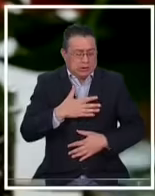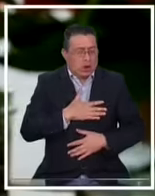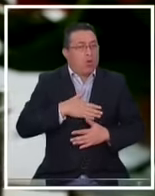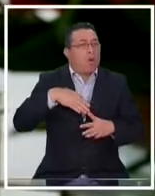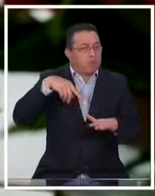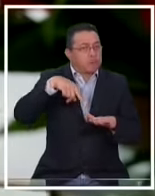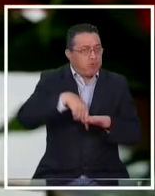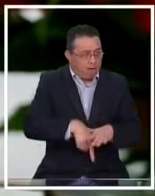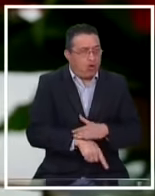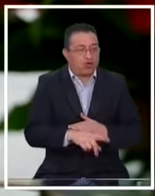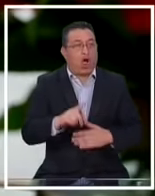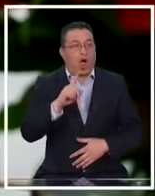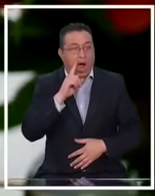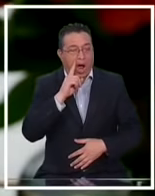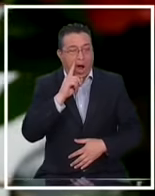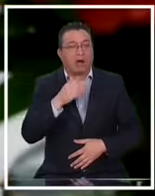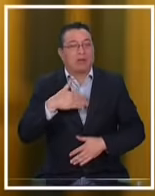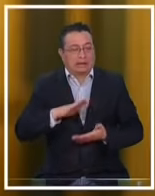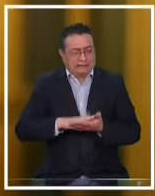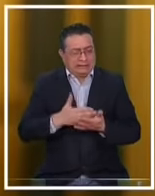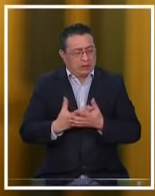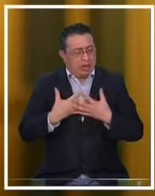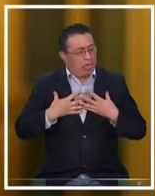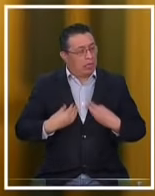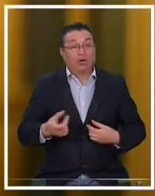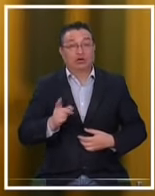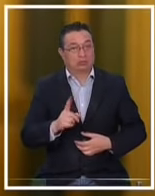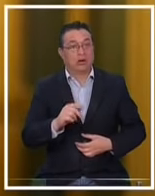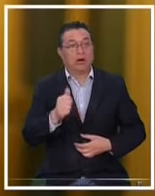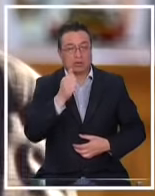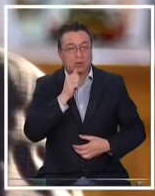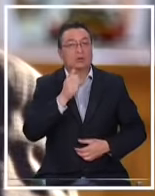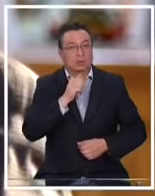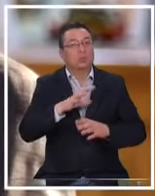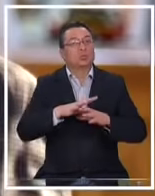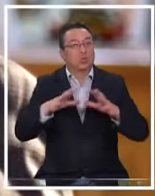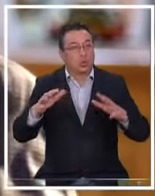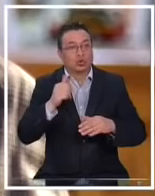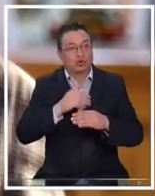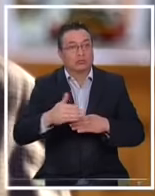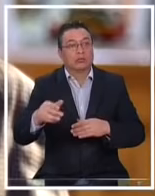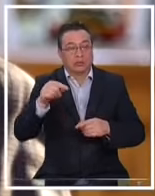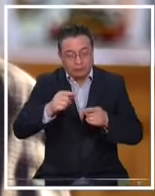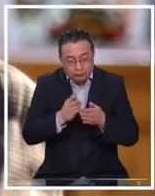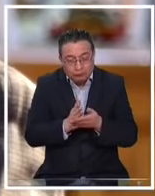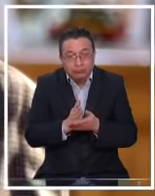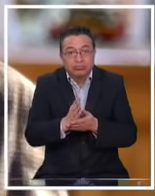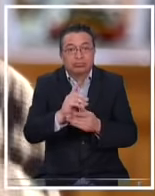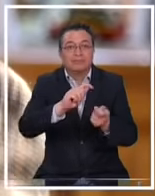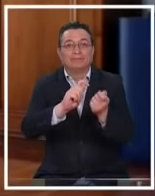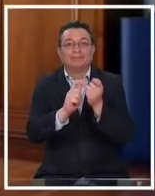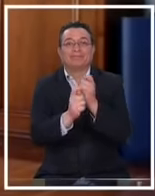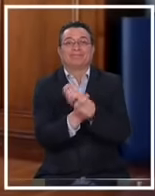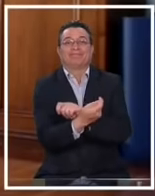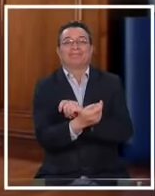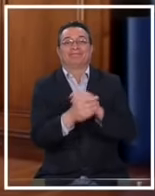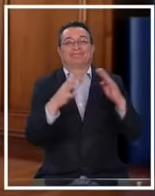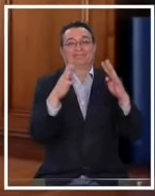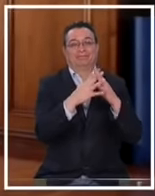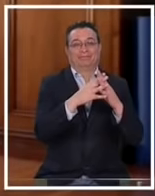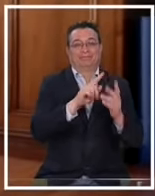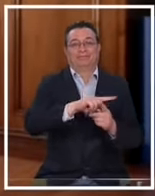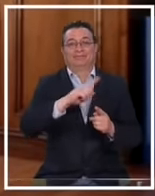profundas, que las costras todavía no sanaban y que de repente también sangraban. Era el inicio de la transición, no sin problemas. En